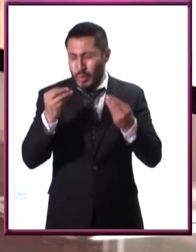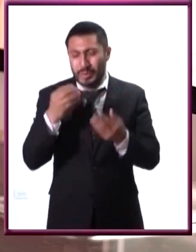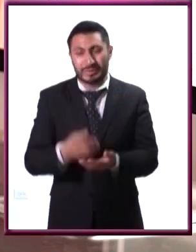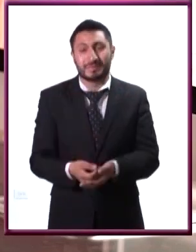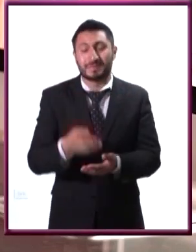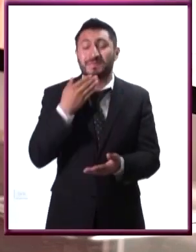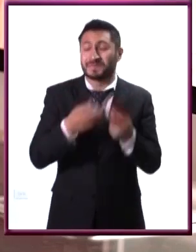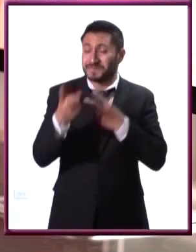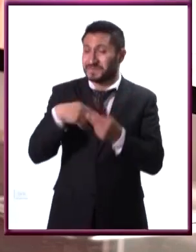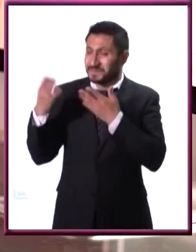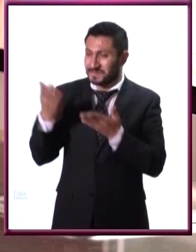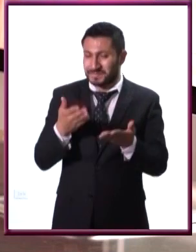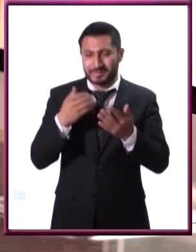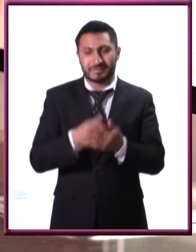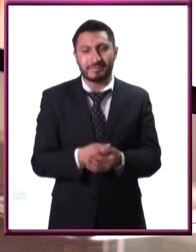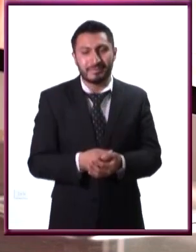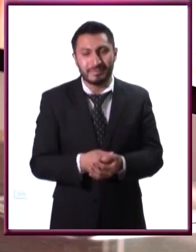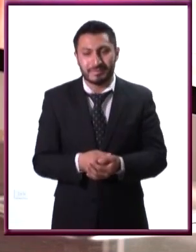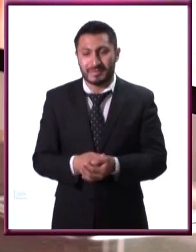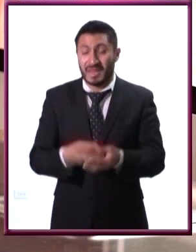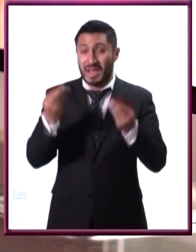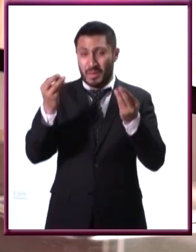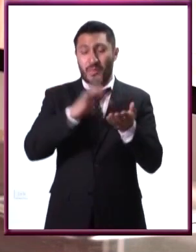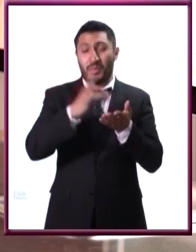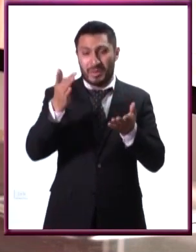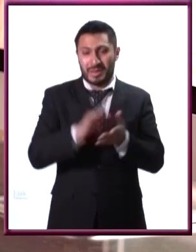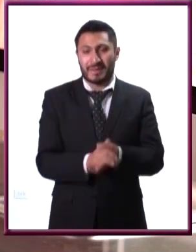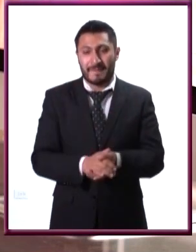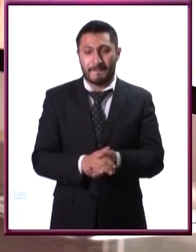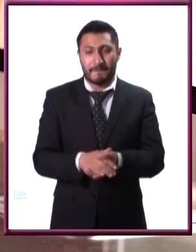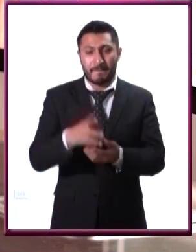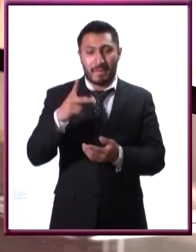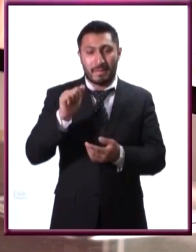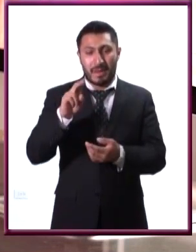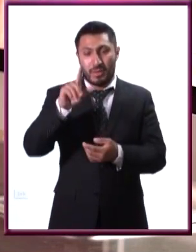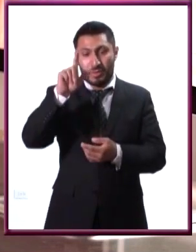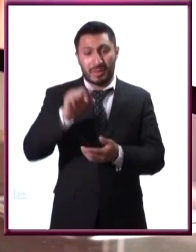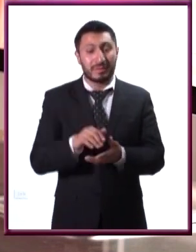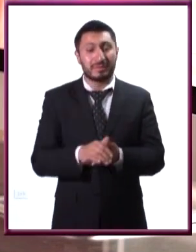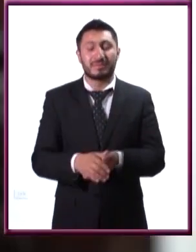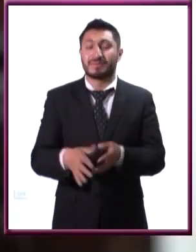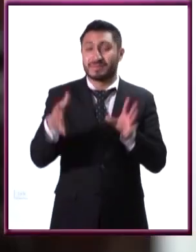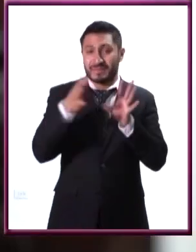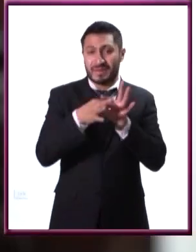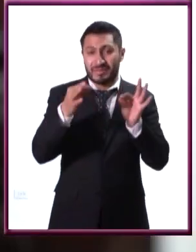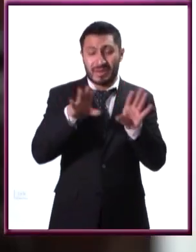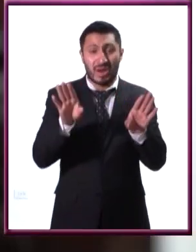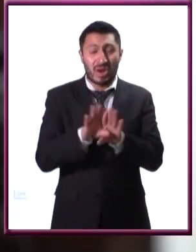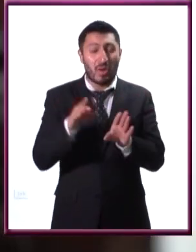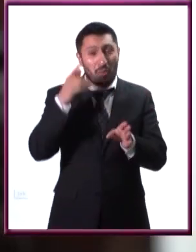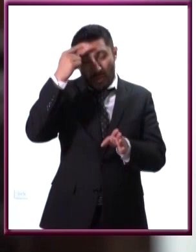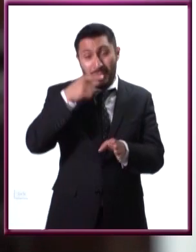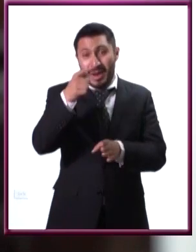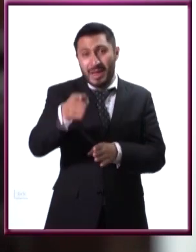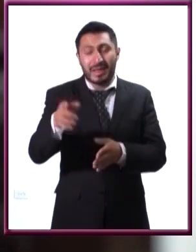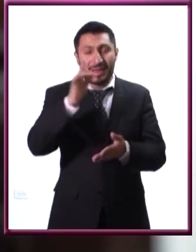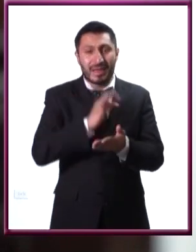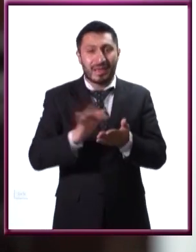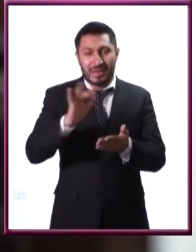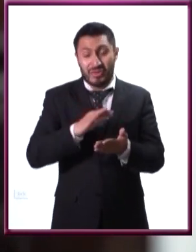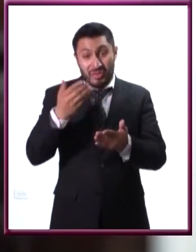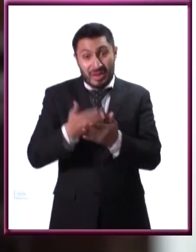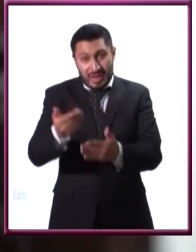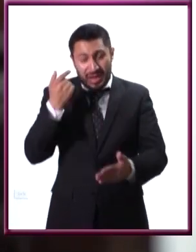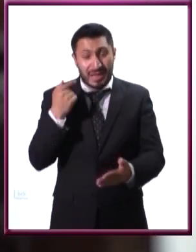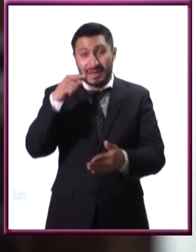lector. Isaí, bienvenido. Muchas gracias, Paula. Cuéntanos, ¿cómo era para ti la